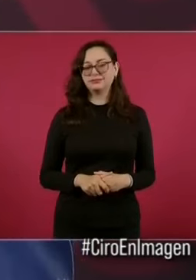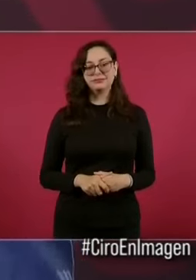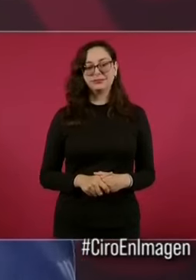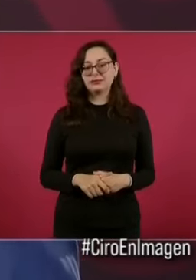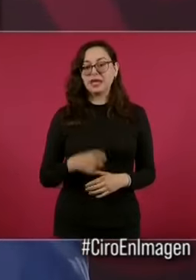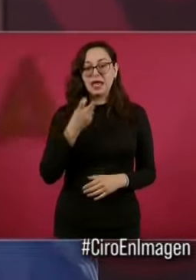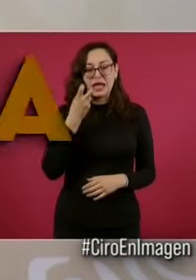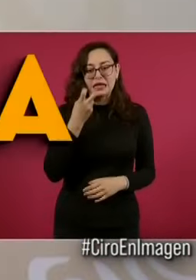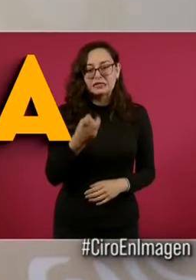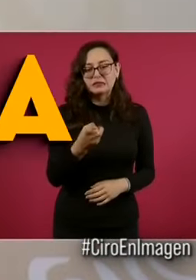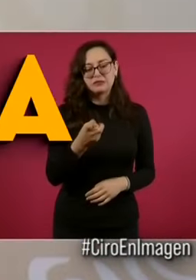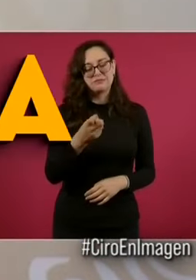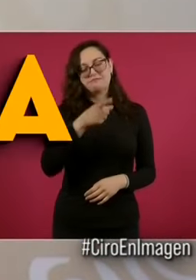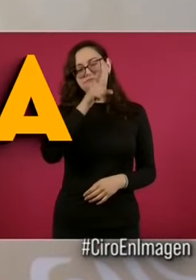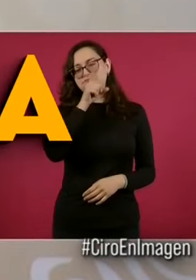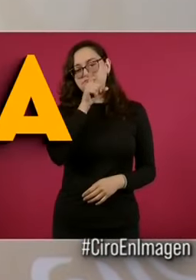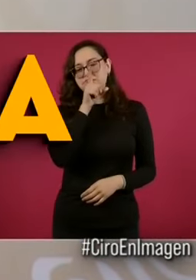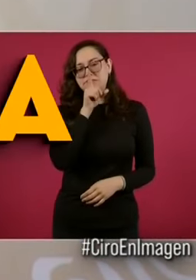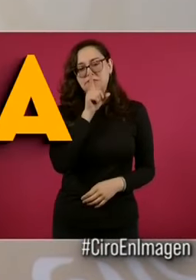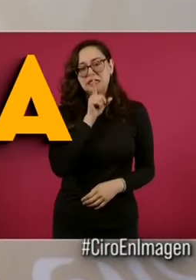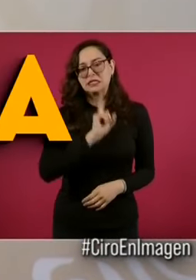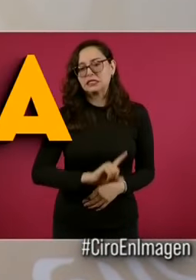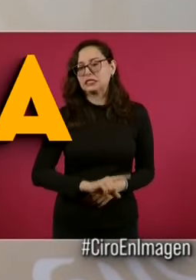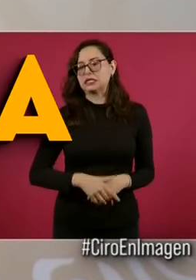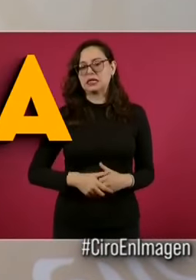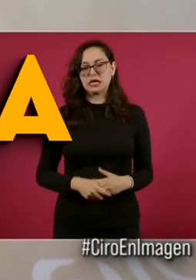esa es una vil mentira,